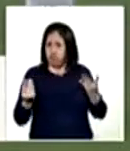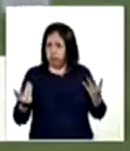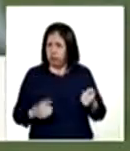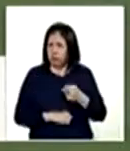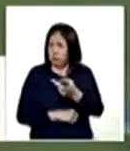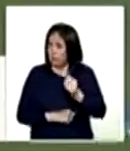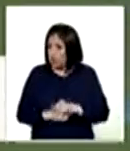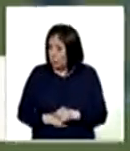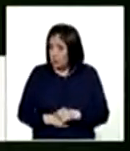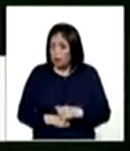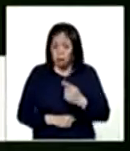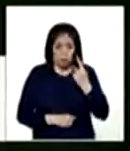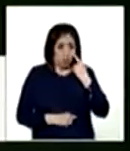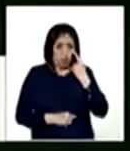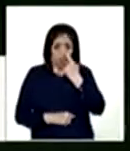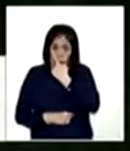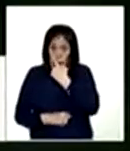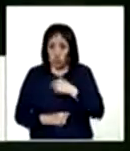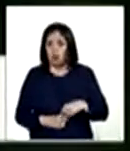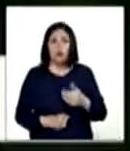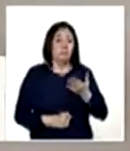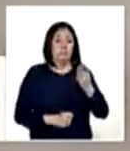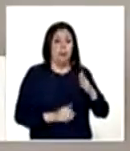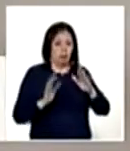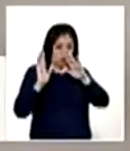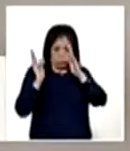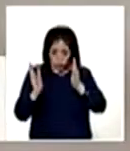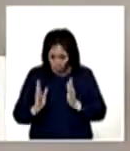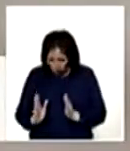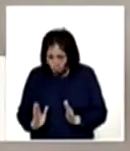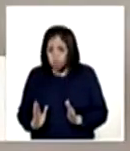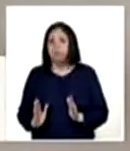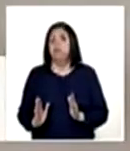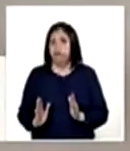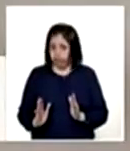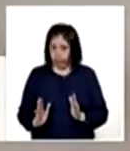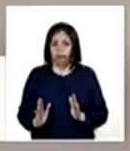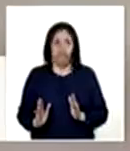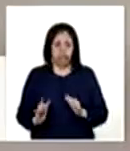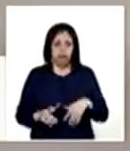Y es que esos ojos y su cuerpo fitness ha cautivado a internet.